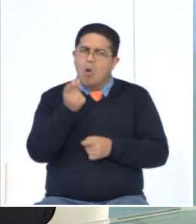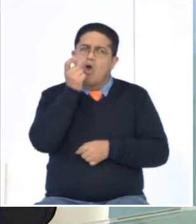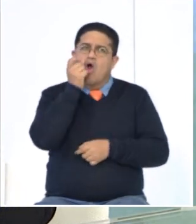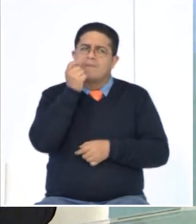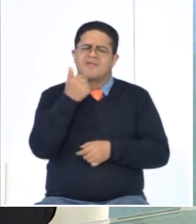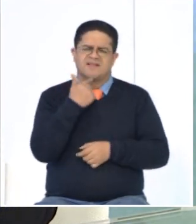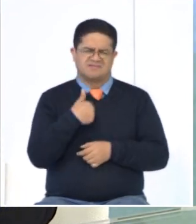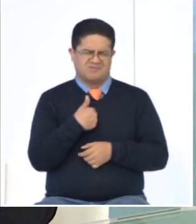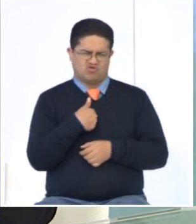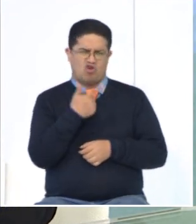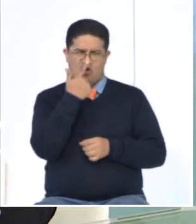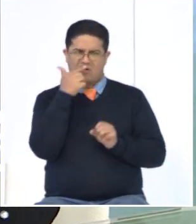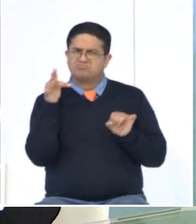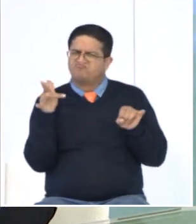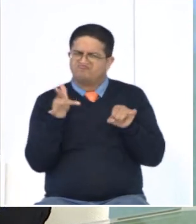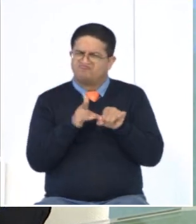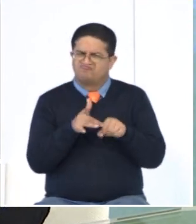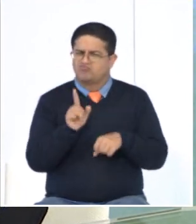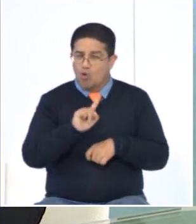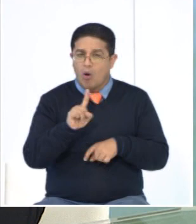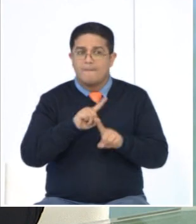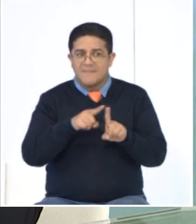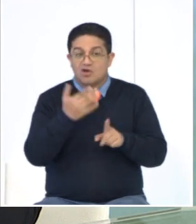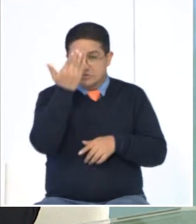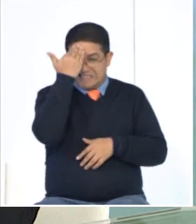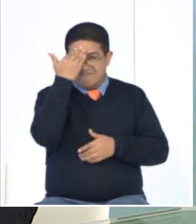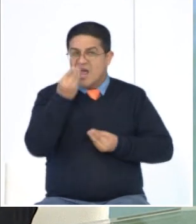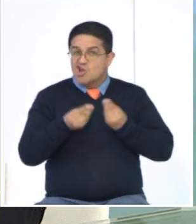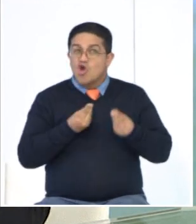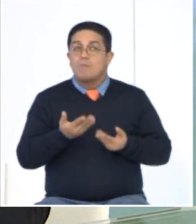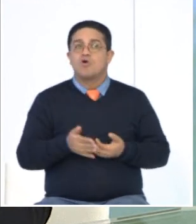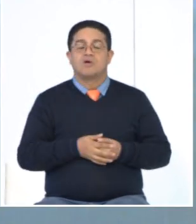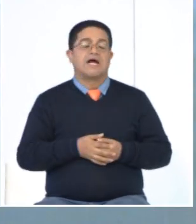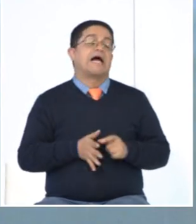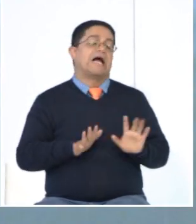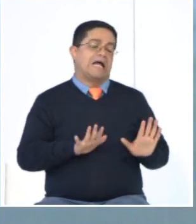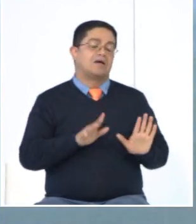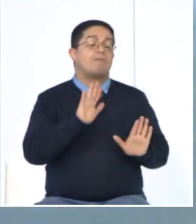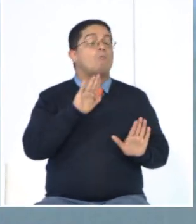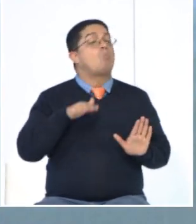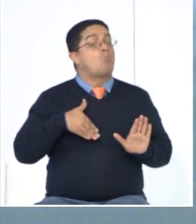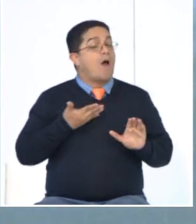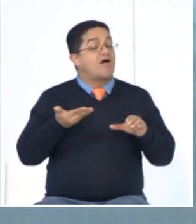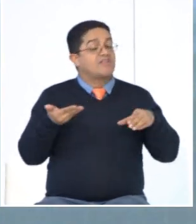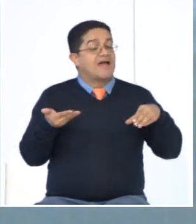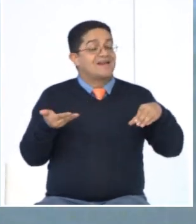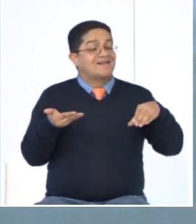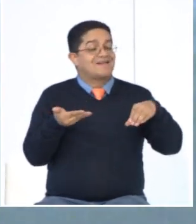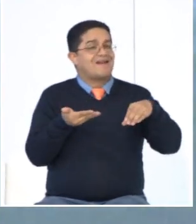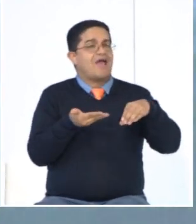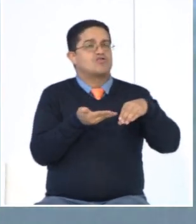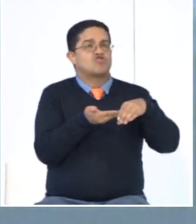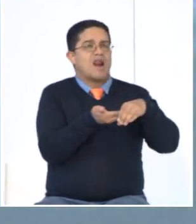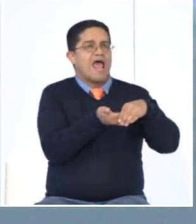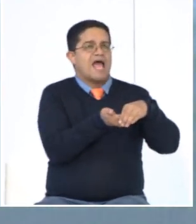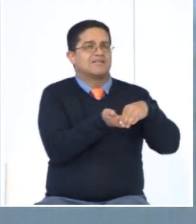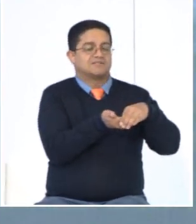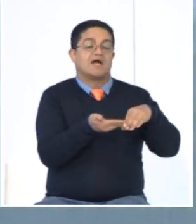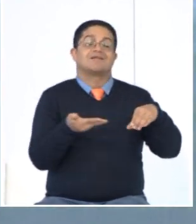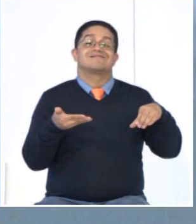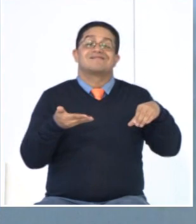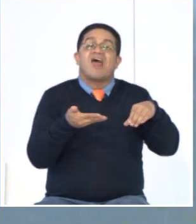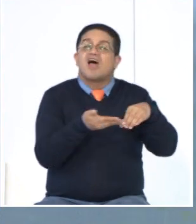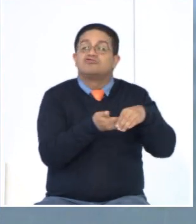dice, yo no me quiero hacer un tacto rectal, pero quiero saber cómo está mi próstata? Se pueden hacer una resonancia magnética. La resonancia también ha